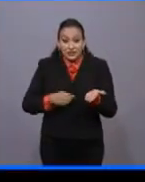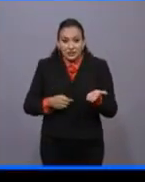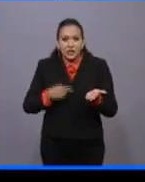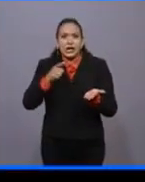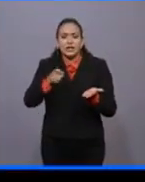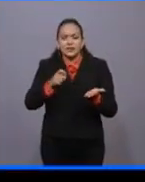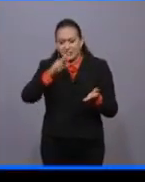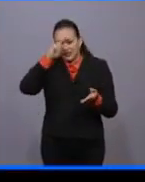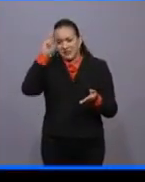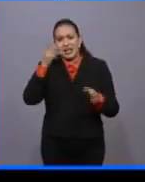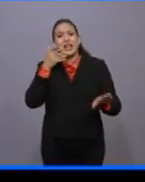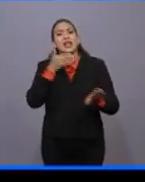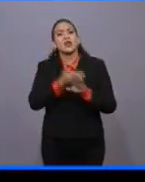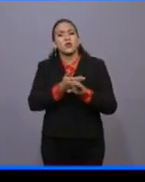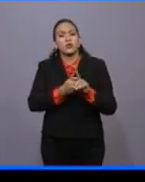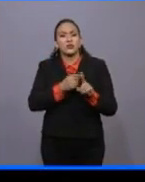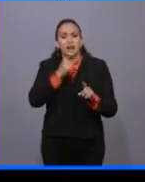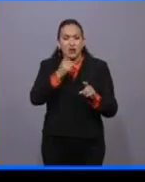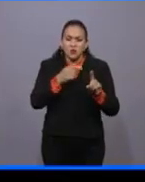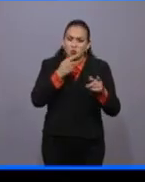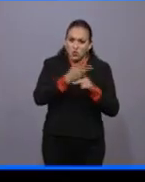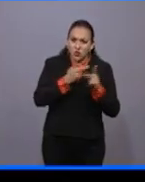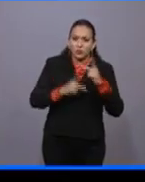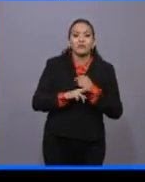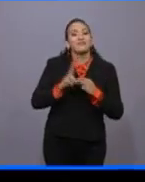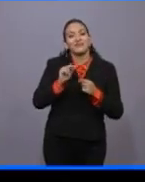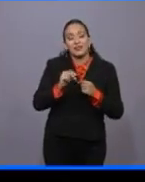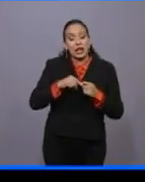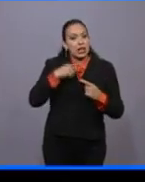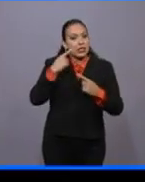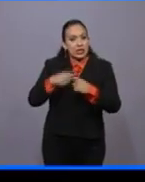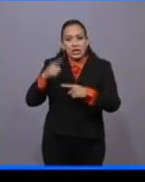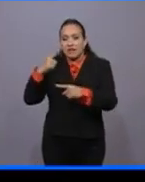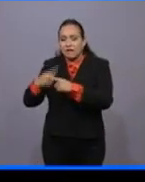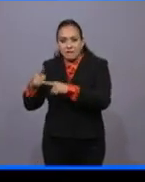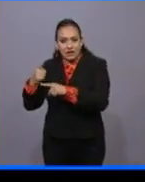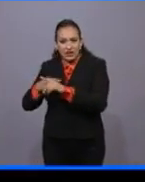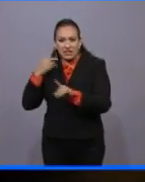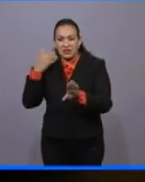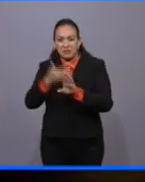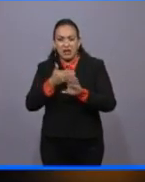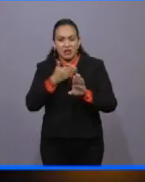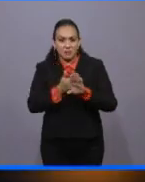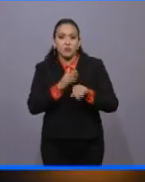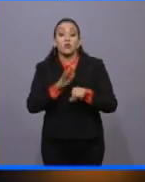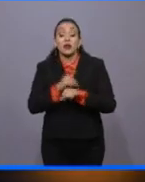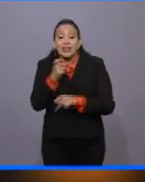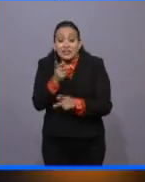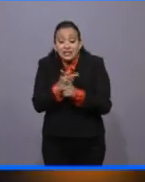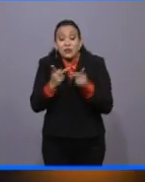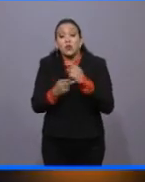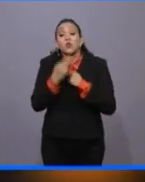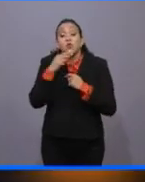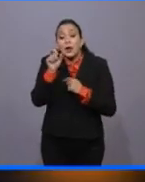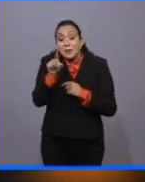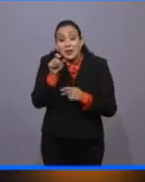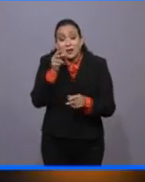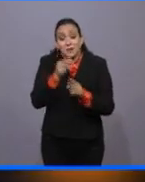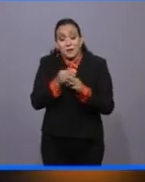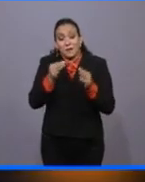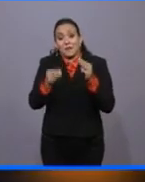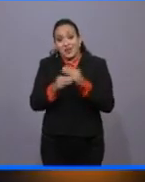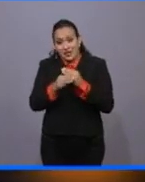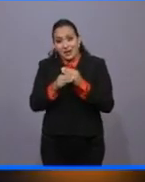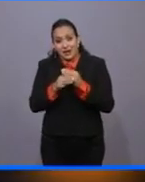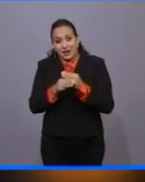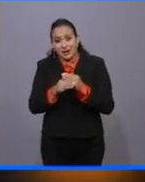un producto en solo una oportunidad, sino que le va a pegar múltiples veces porque ese producto está hecho a través de